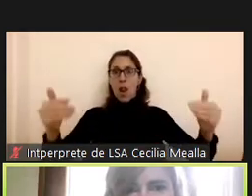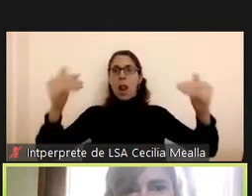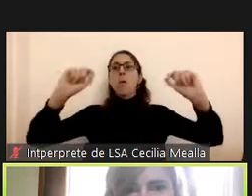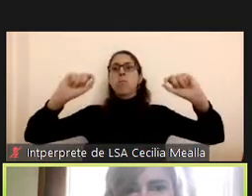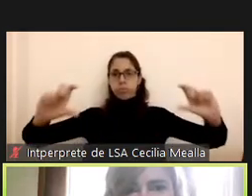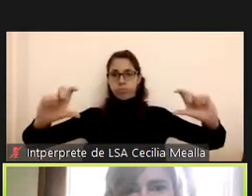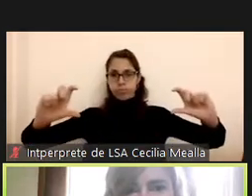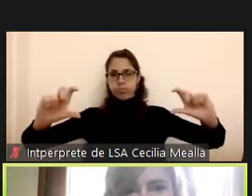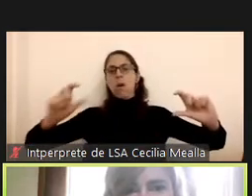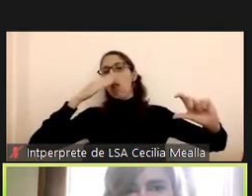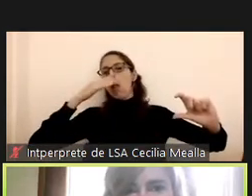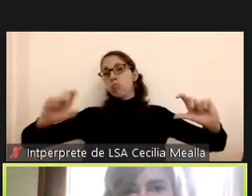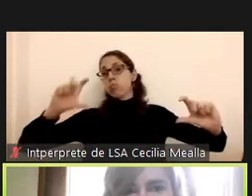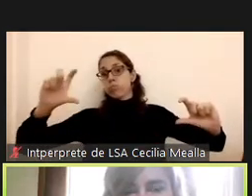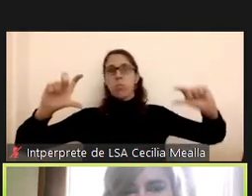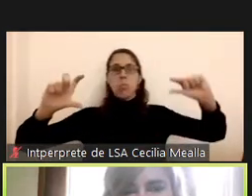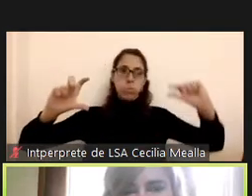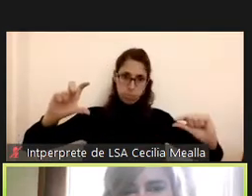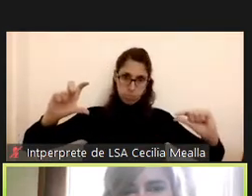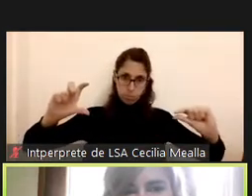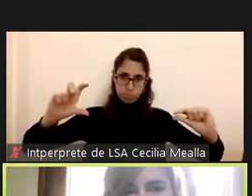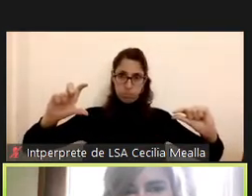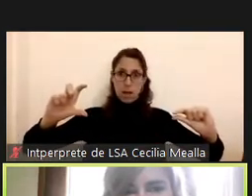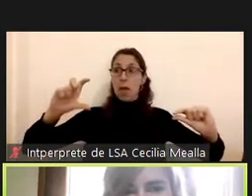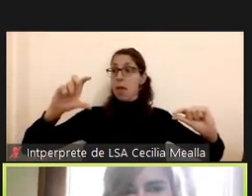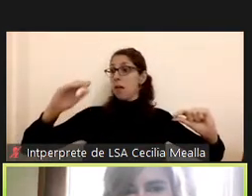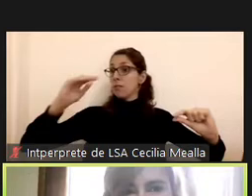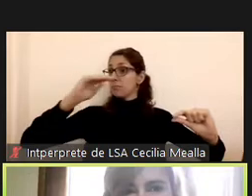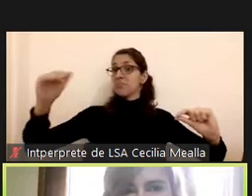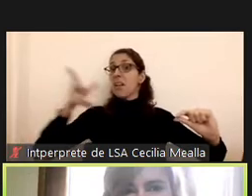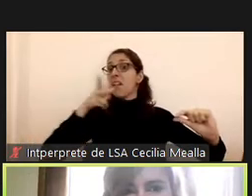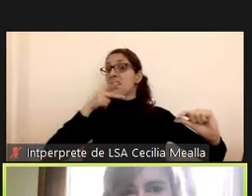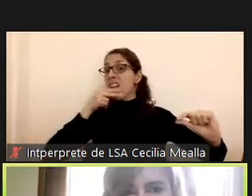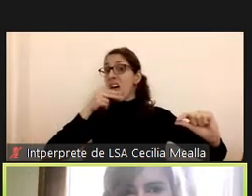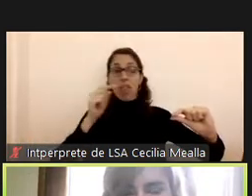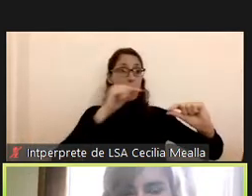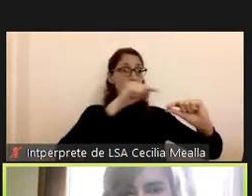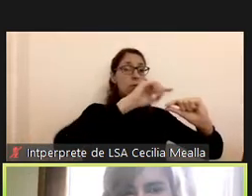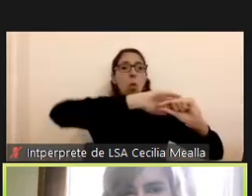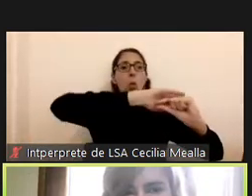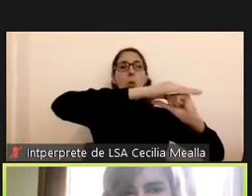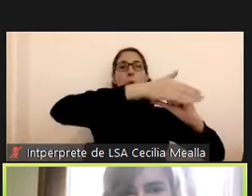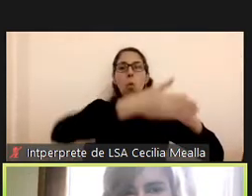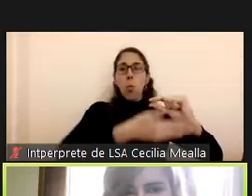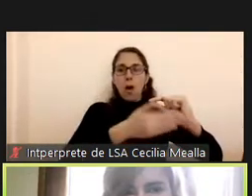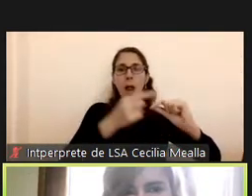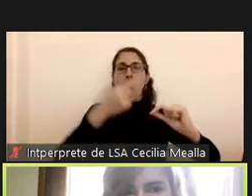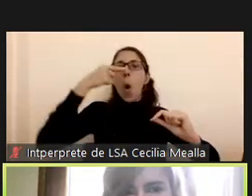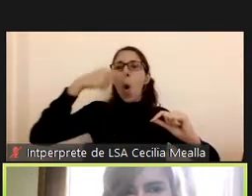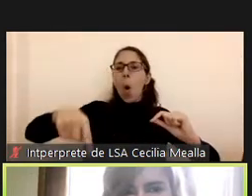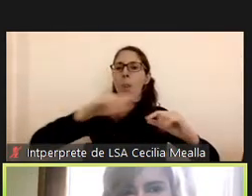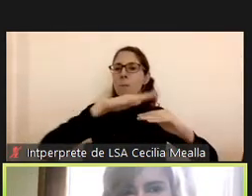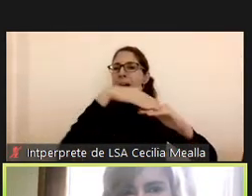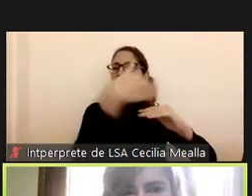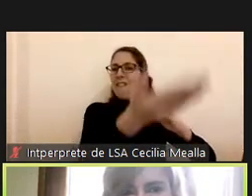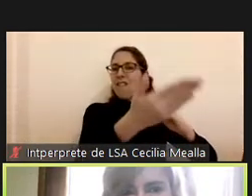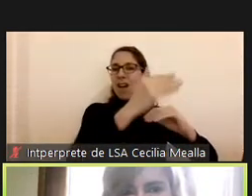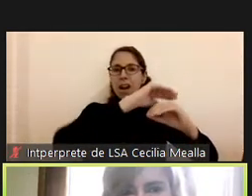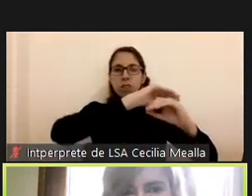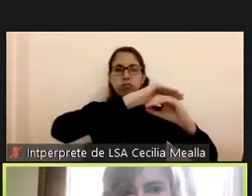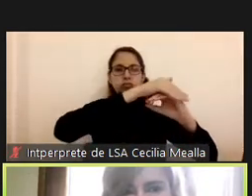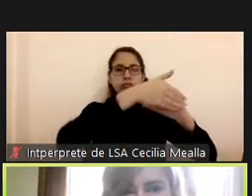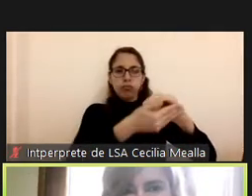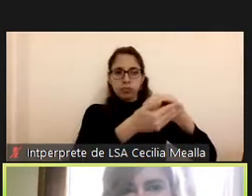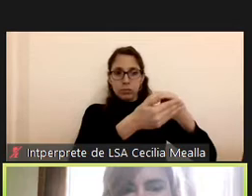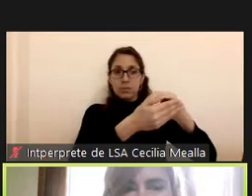gram negativas tienen una membrana externa, ¿sí? Esto es exterior, ¿no? Lo más externo, y acá el citoplasma estaría